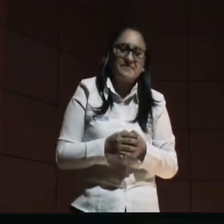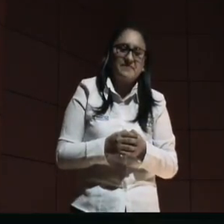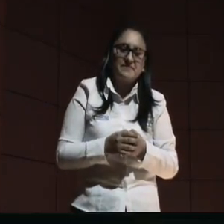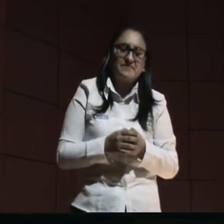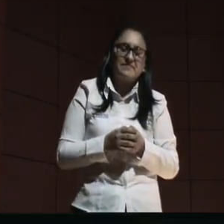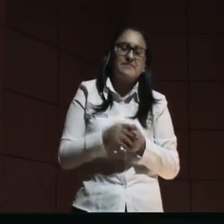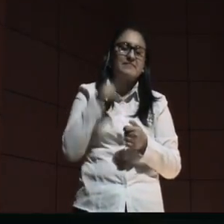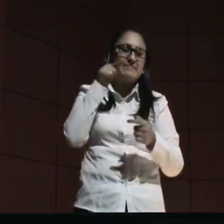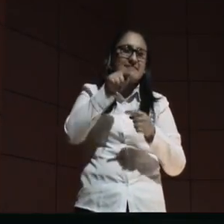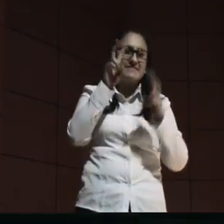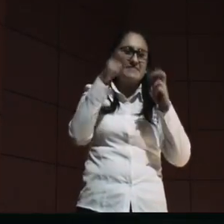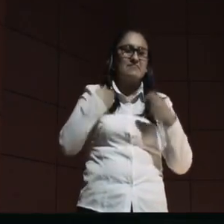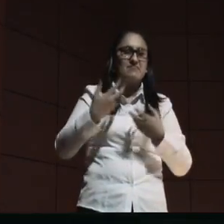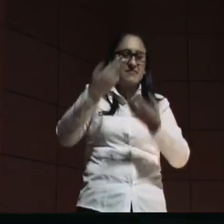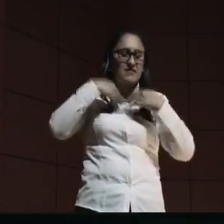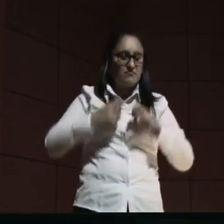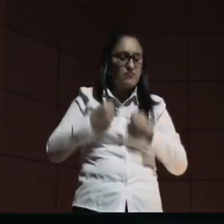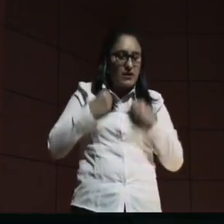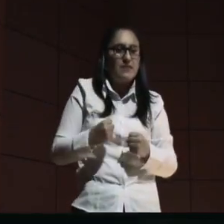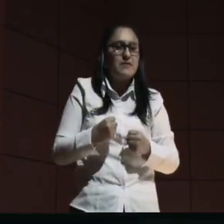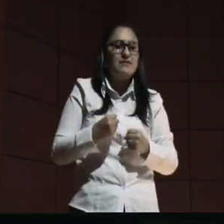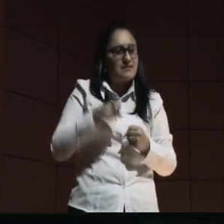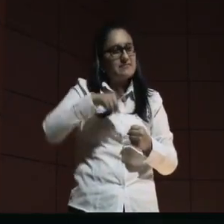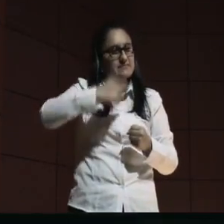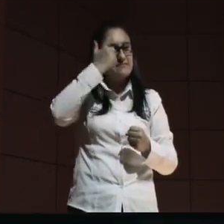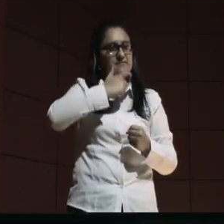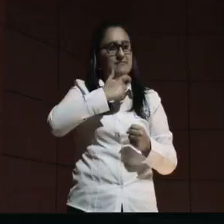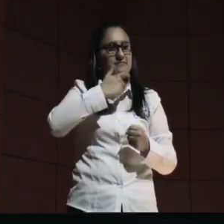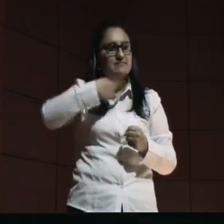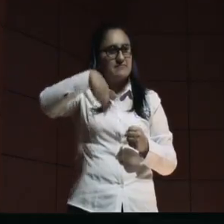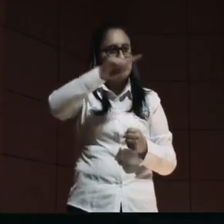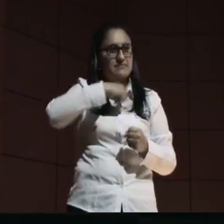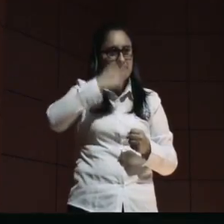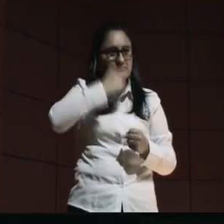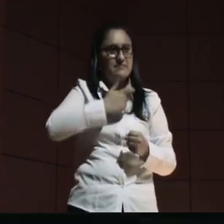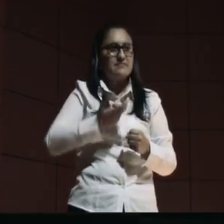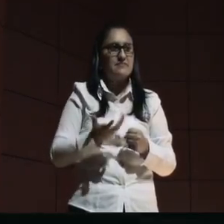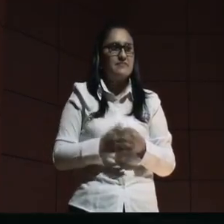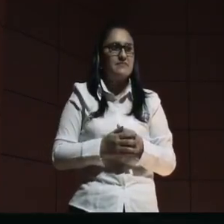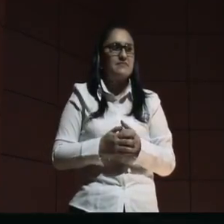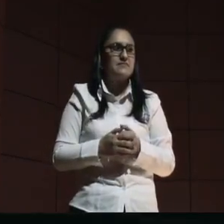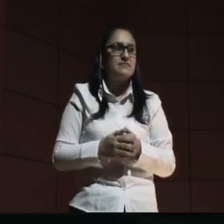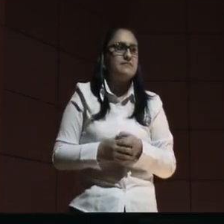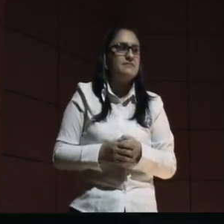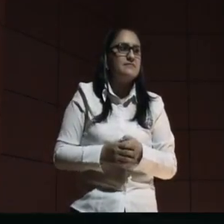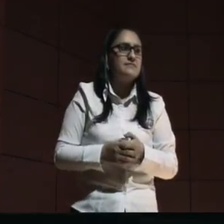en cuestión de empoderamiento hay que tomarla en serio. Ahí fue cuando creé